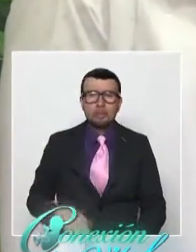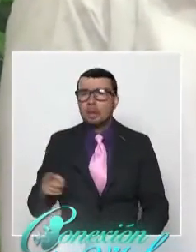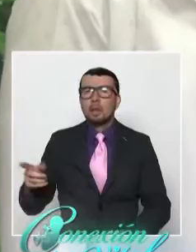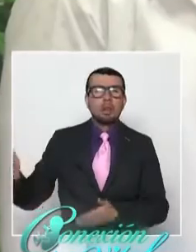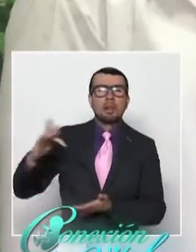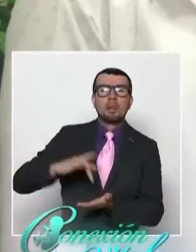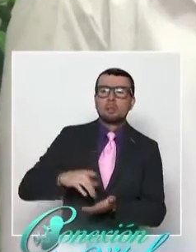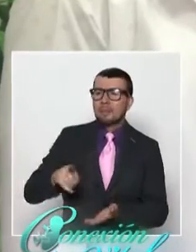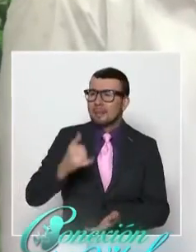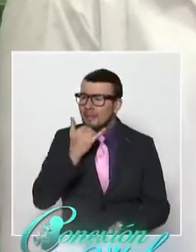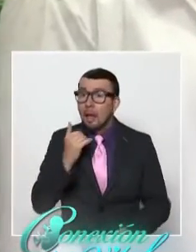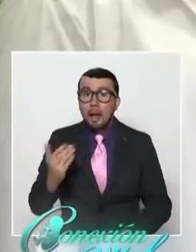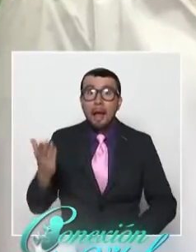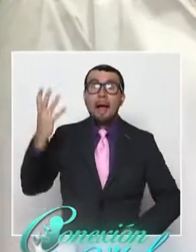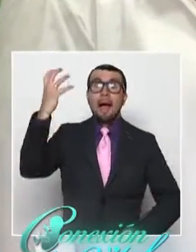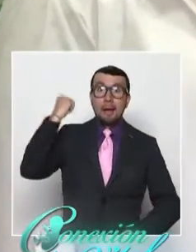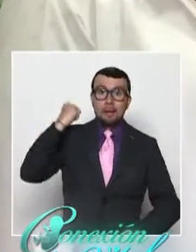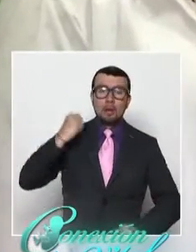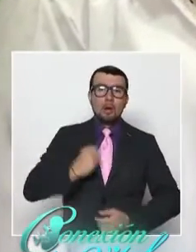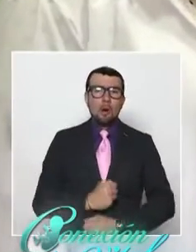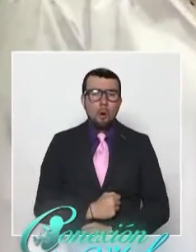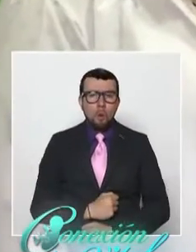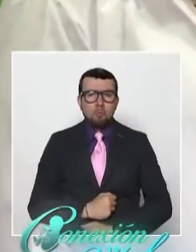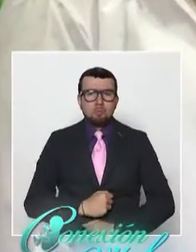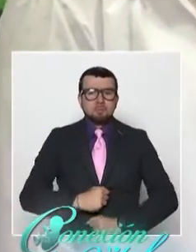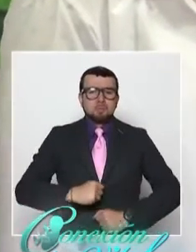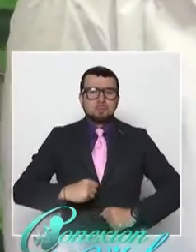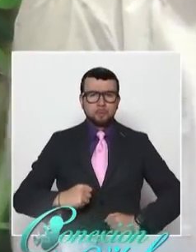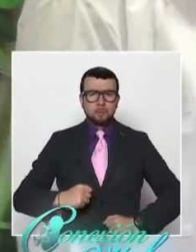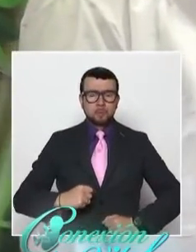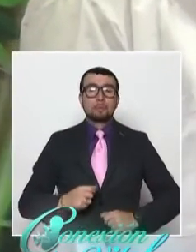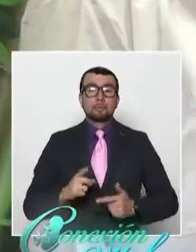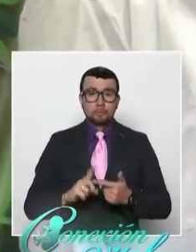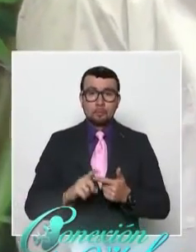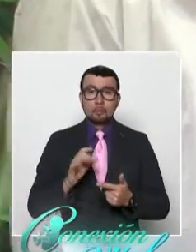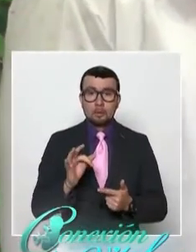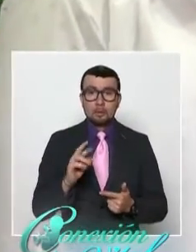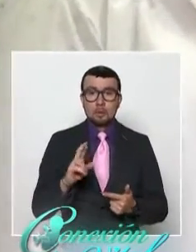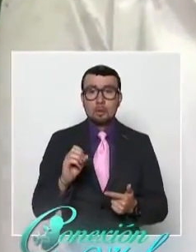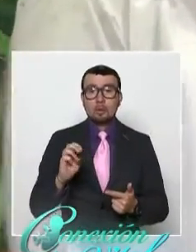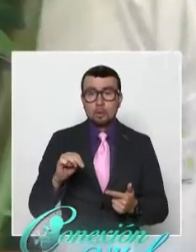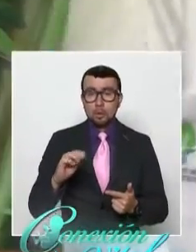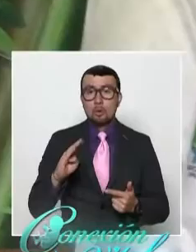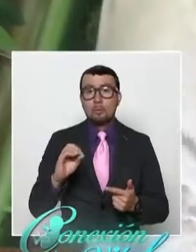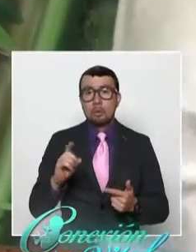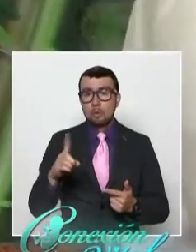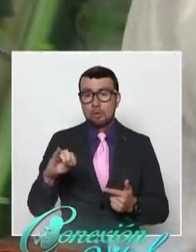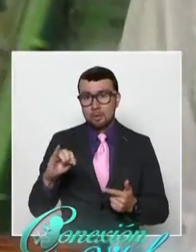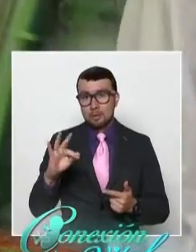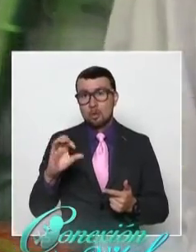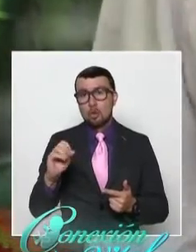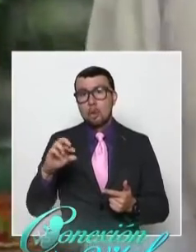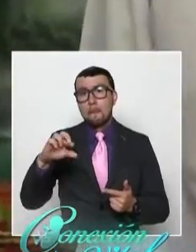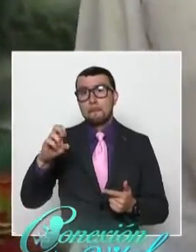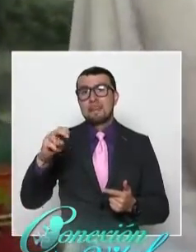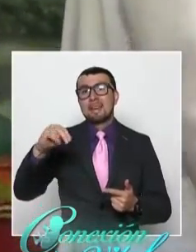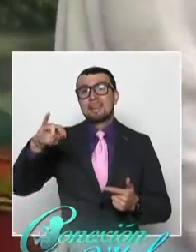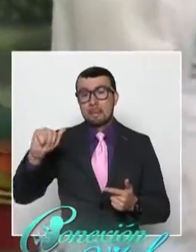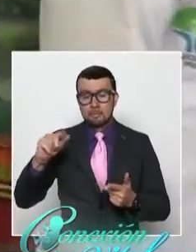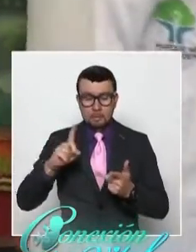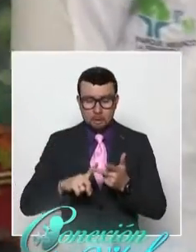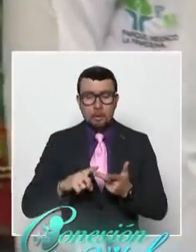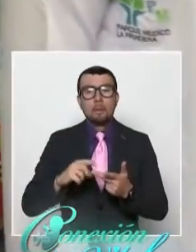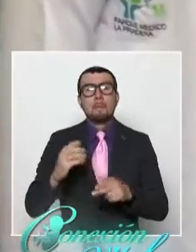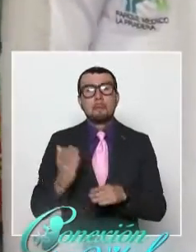de obesidad, una trombocitopenia y un problema bastante severo en